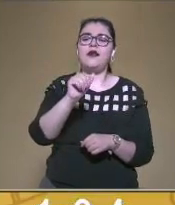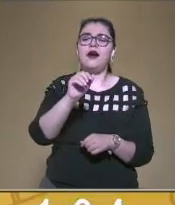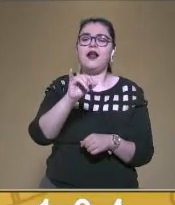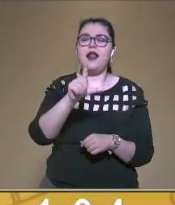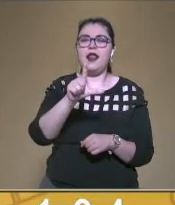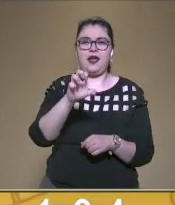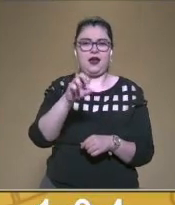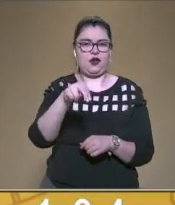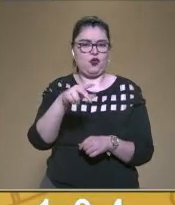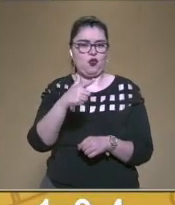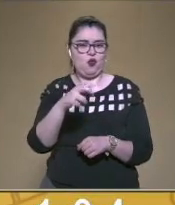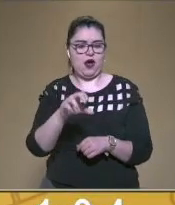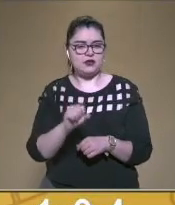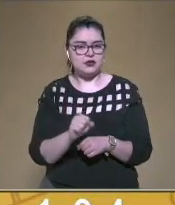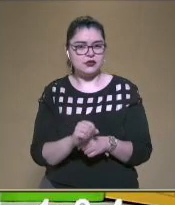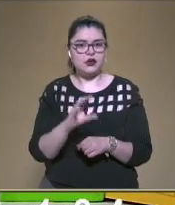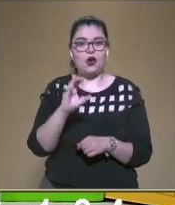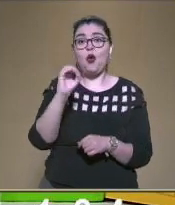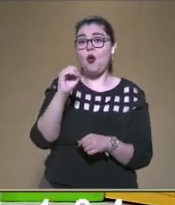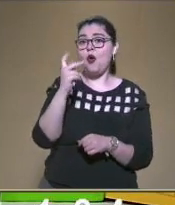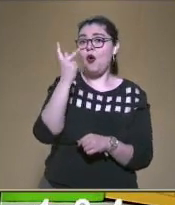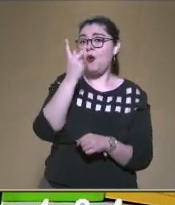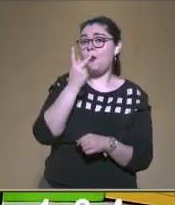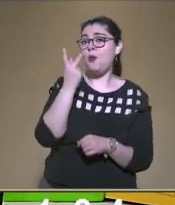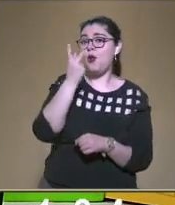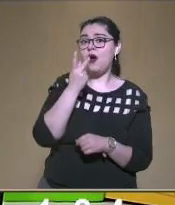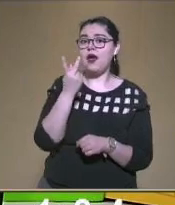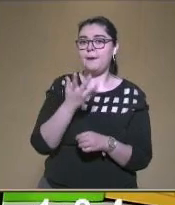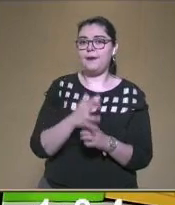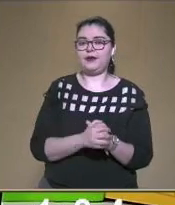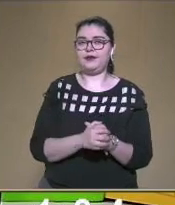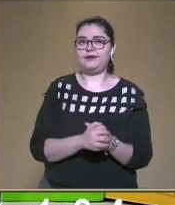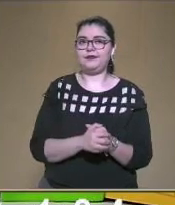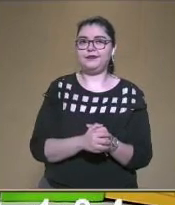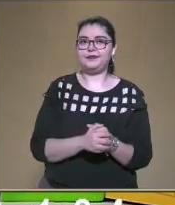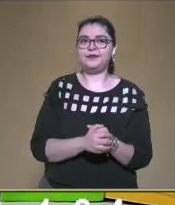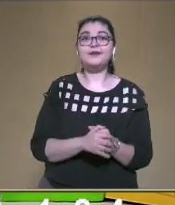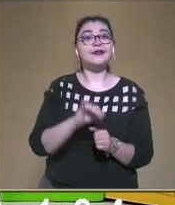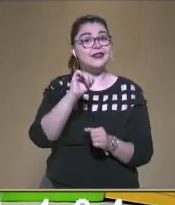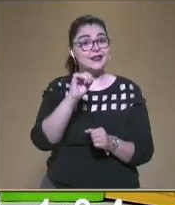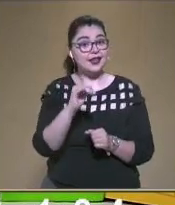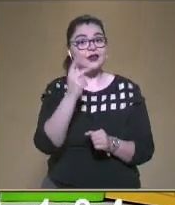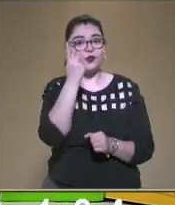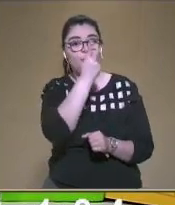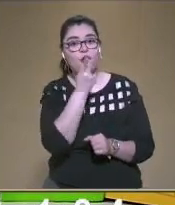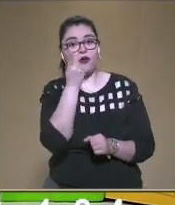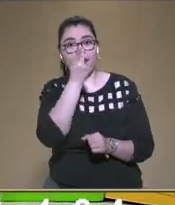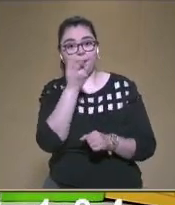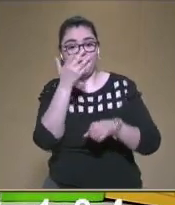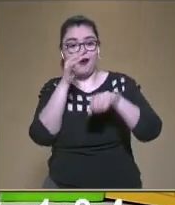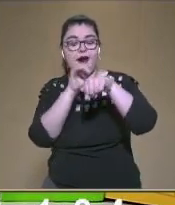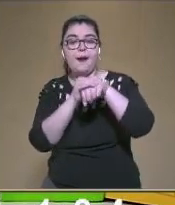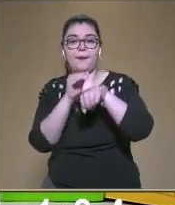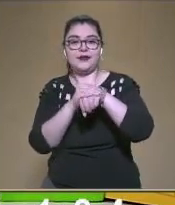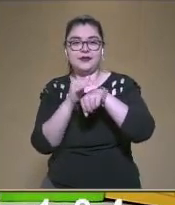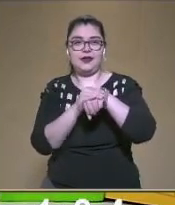Piénsenle un poquito. A ver, efectivamente es un poema de amistad. Y acuérdate que